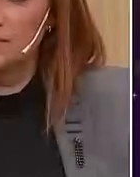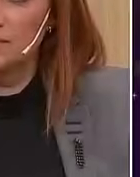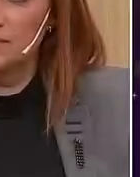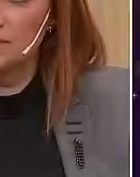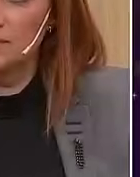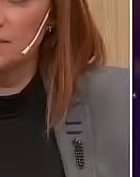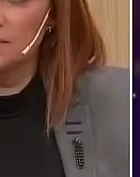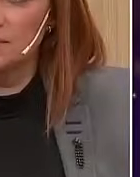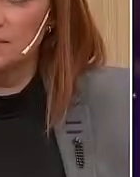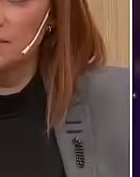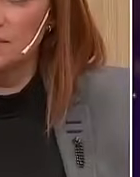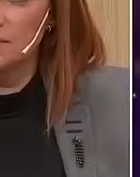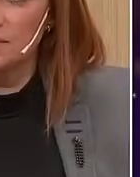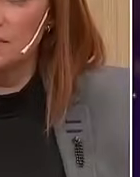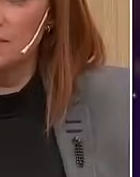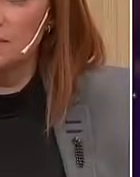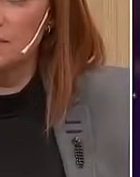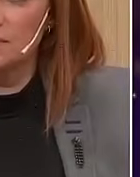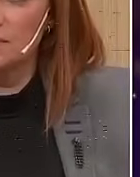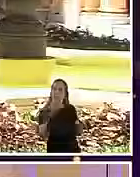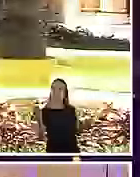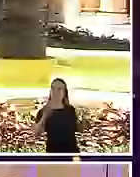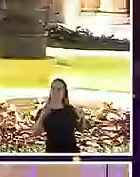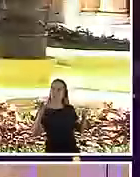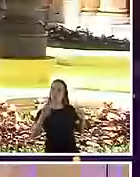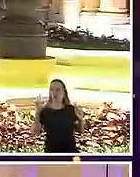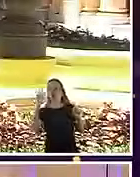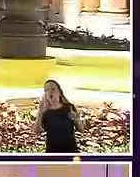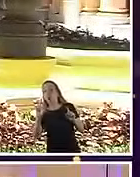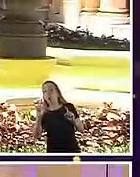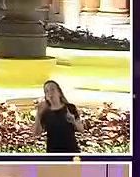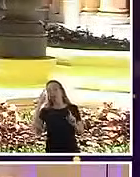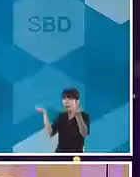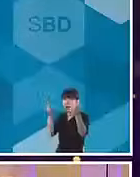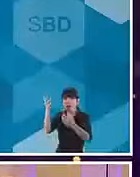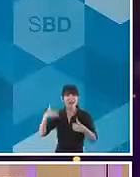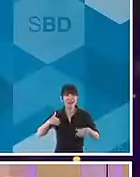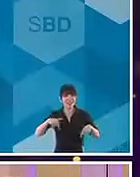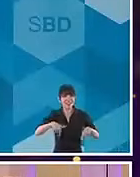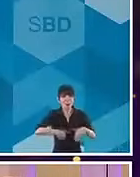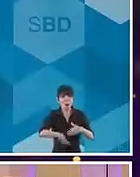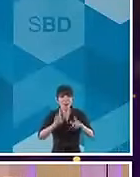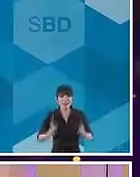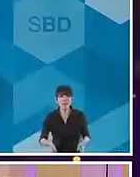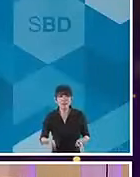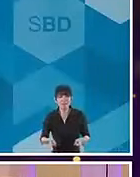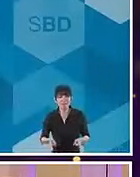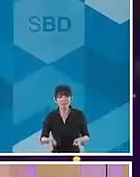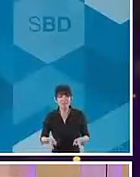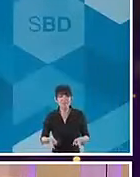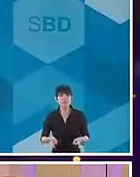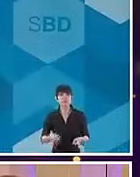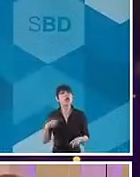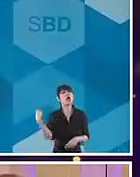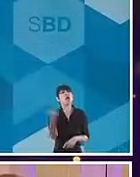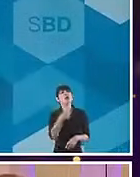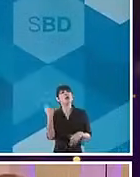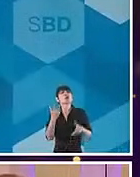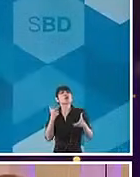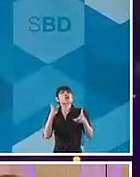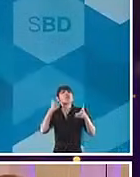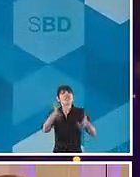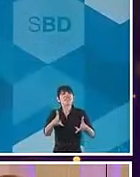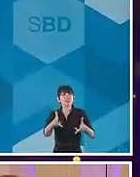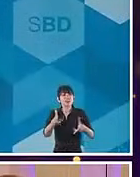Sandra Borghi acá dice que esto sale porque le dio un teléfono al hijo, mirando YouTube, un bebé chiquito. Bueno, esto habrá que